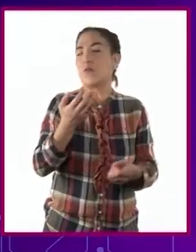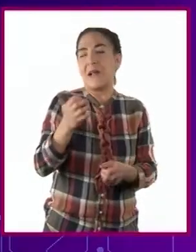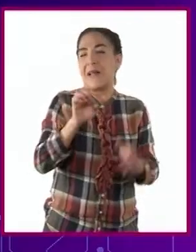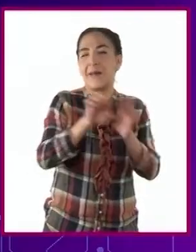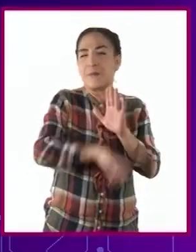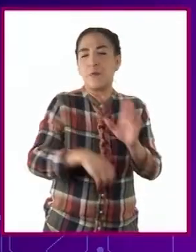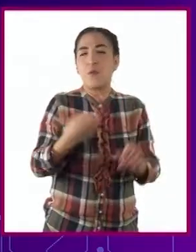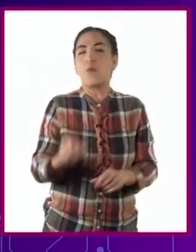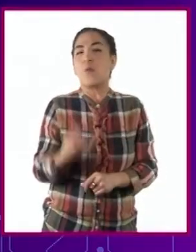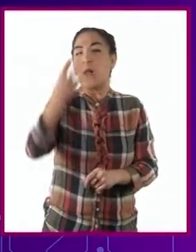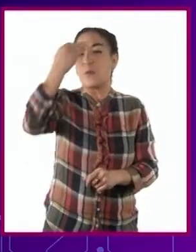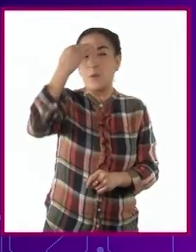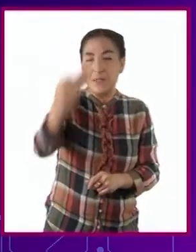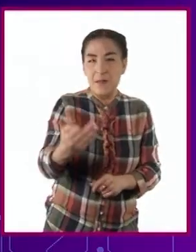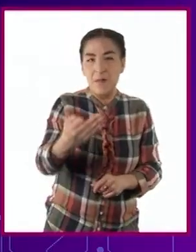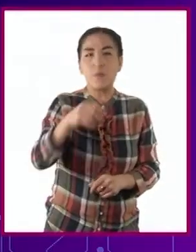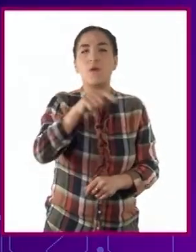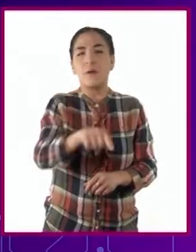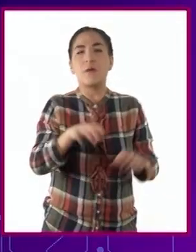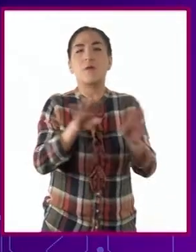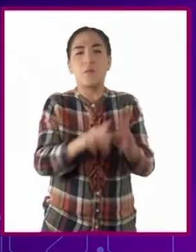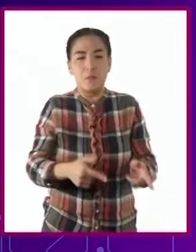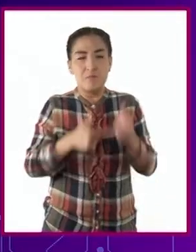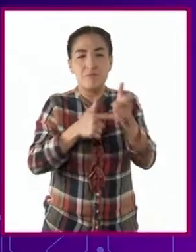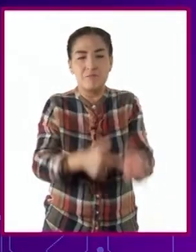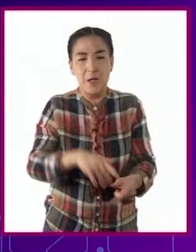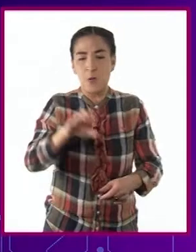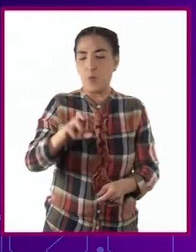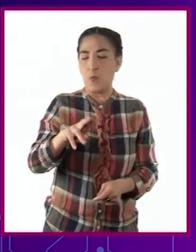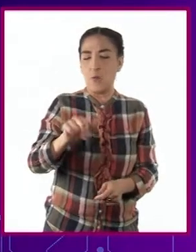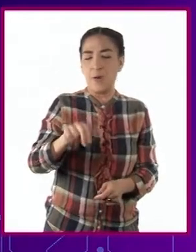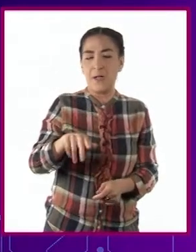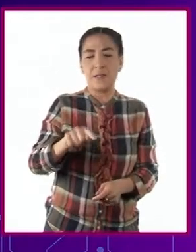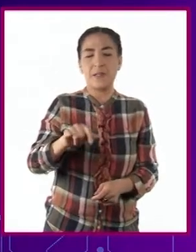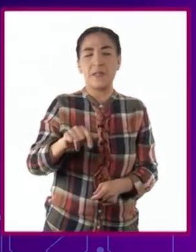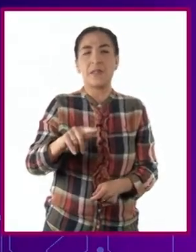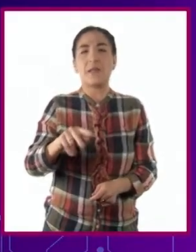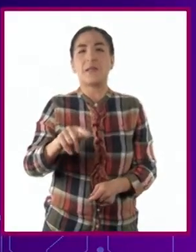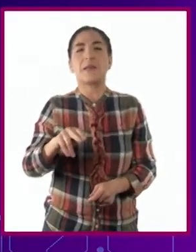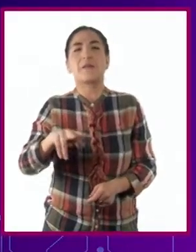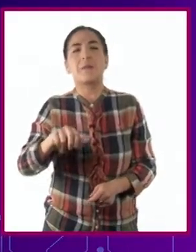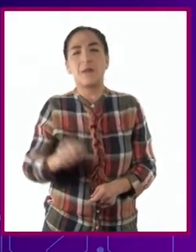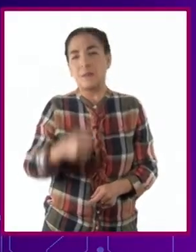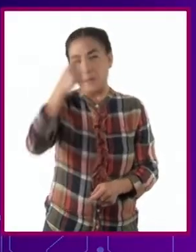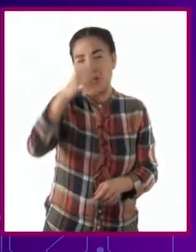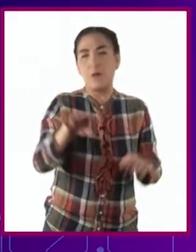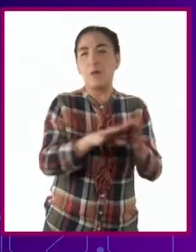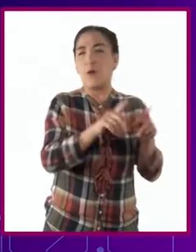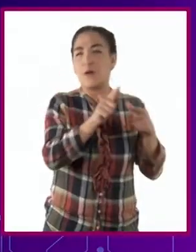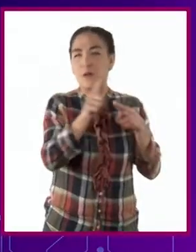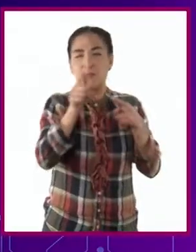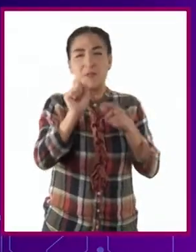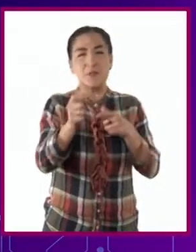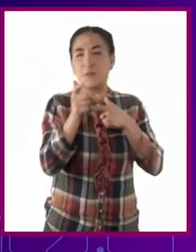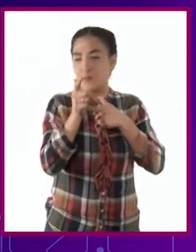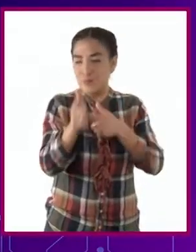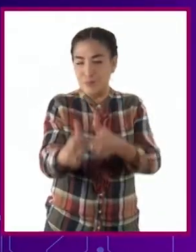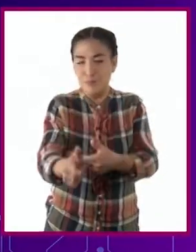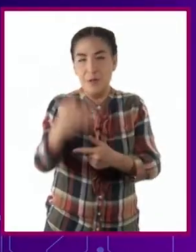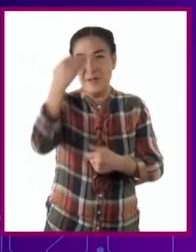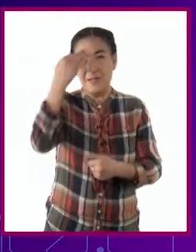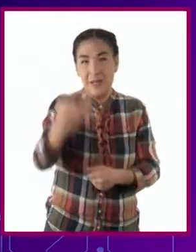decir, que se utilizan variables cuantitativas para ver su comportamiento en el transcurso del tiempo, si